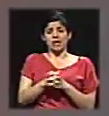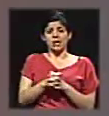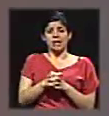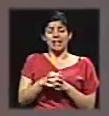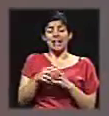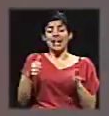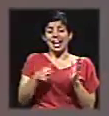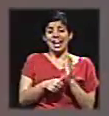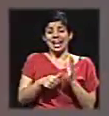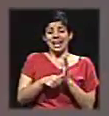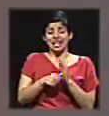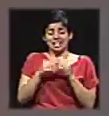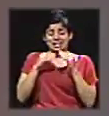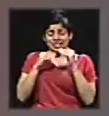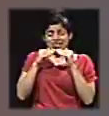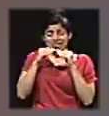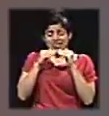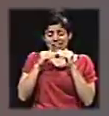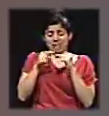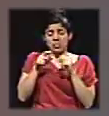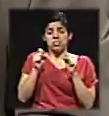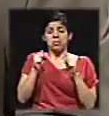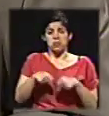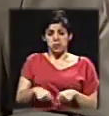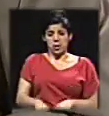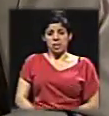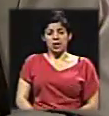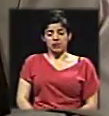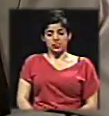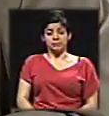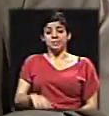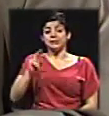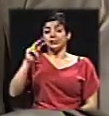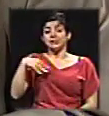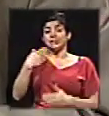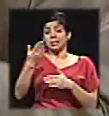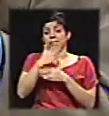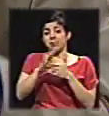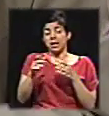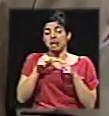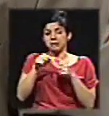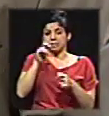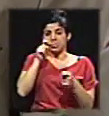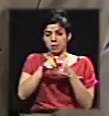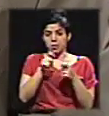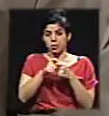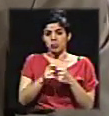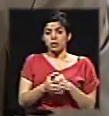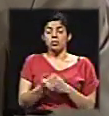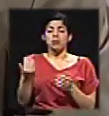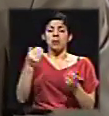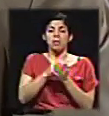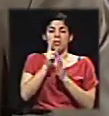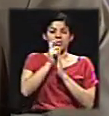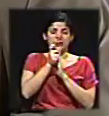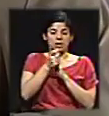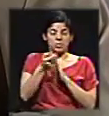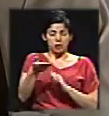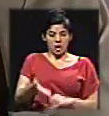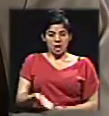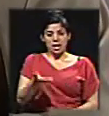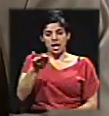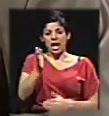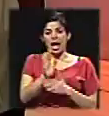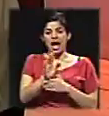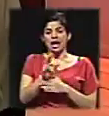una elección ajustadísima podría contar mucho. En el siguiente bloque continuaremos con este punto cuando volvamos de unos segundos aquí